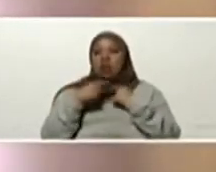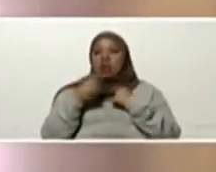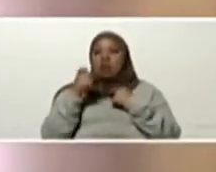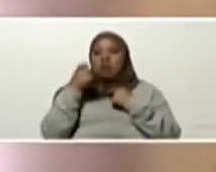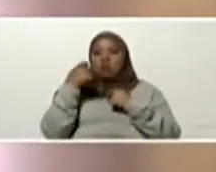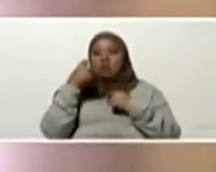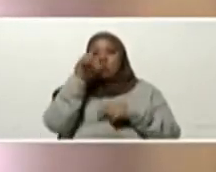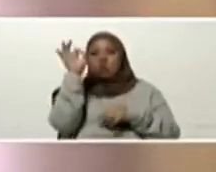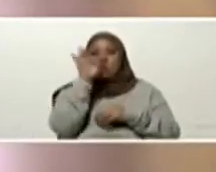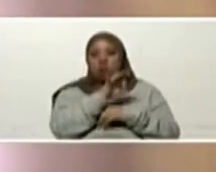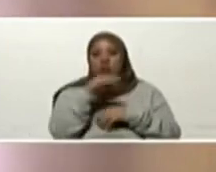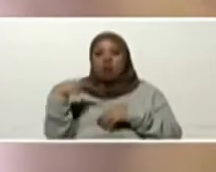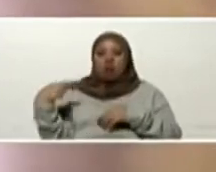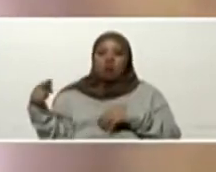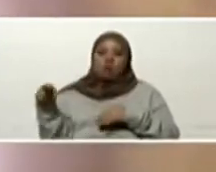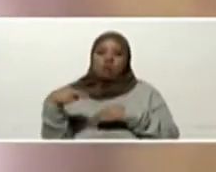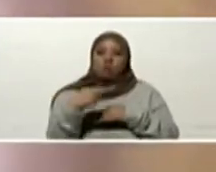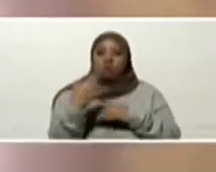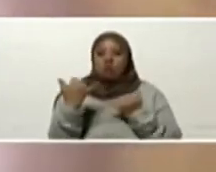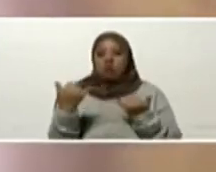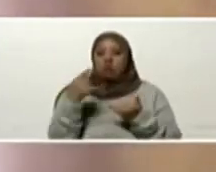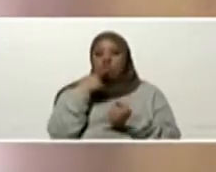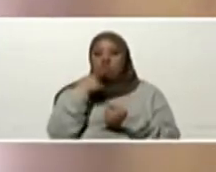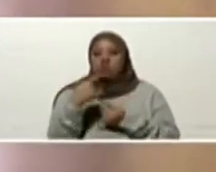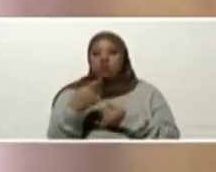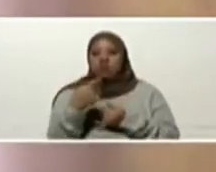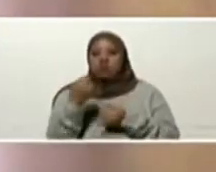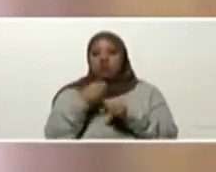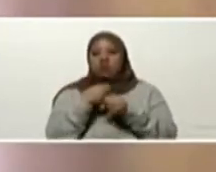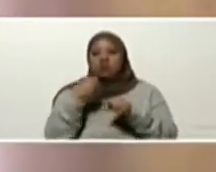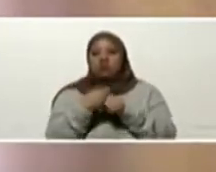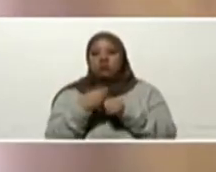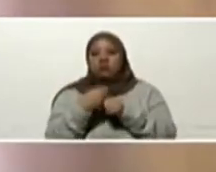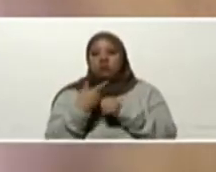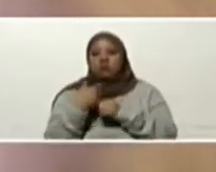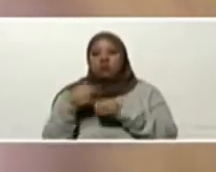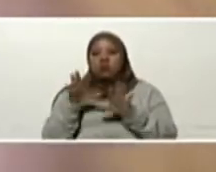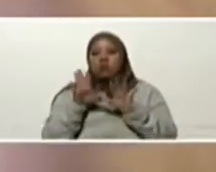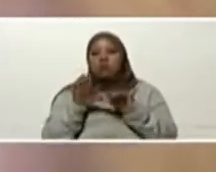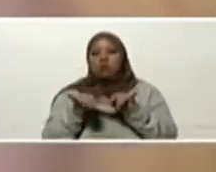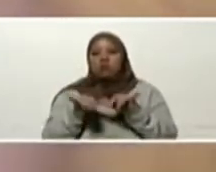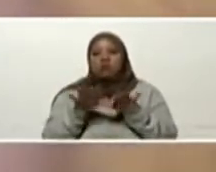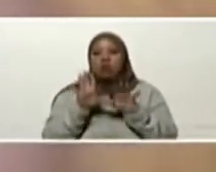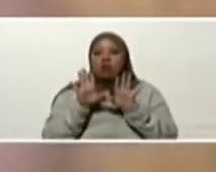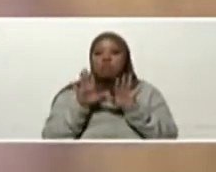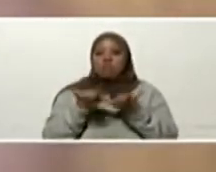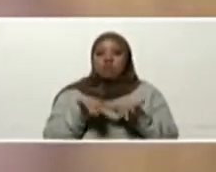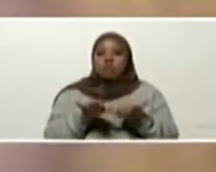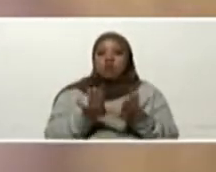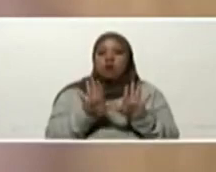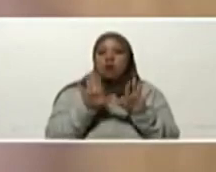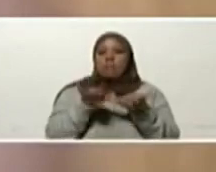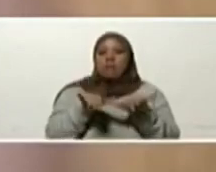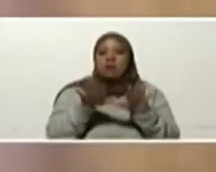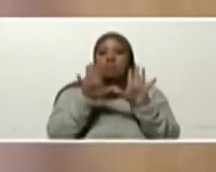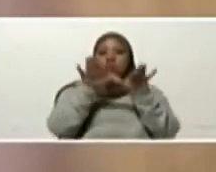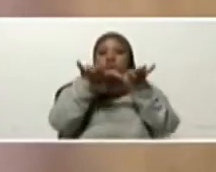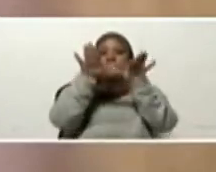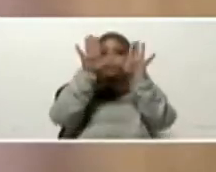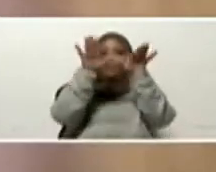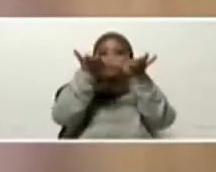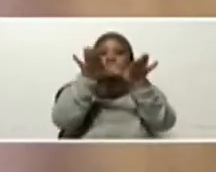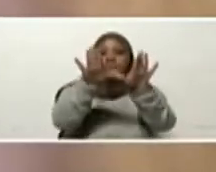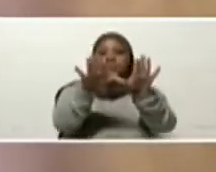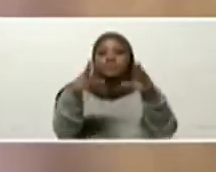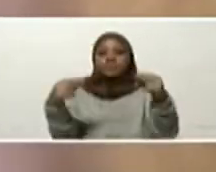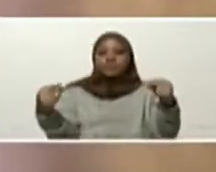Ratón ecológico, vale. Apareció una abeja, una abejita, una mariposa y un perico.